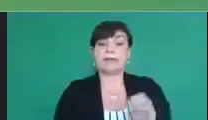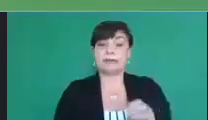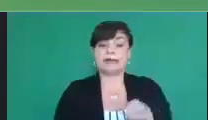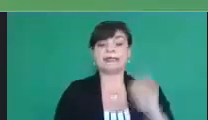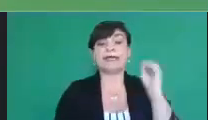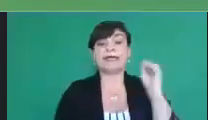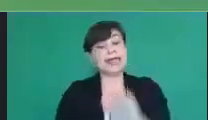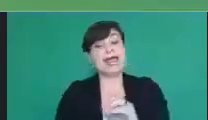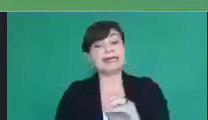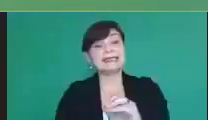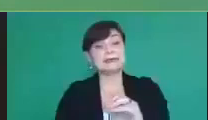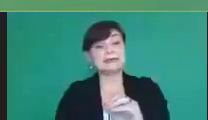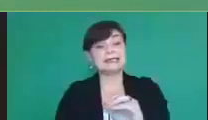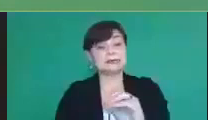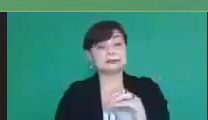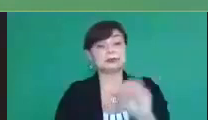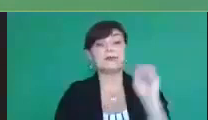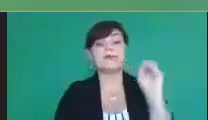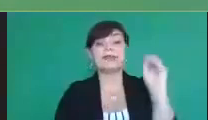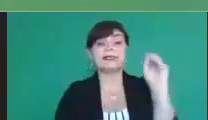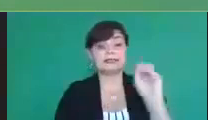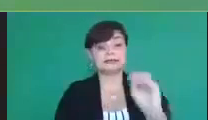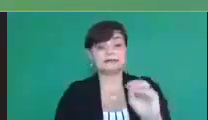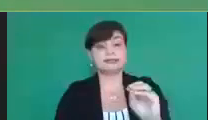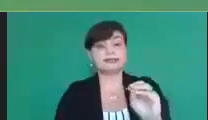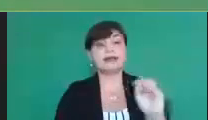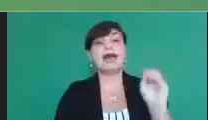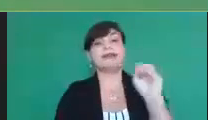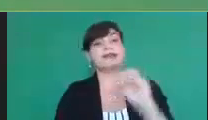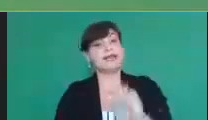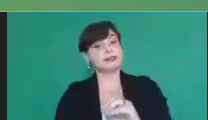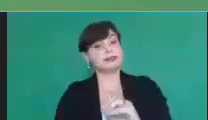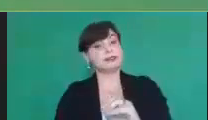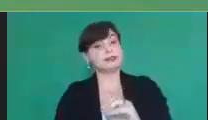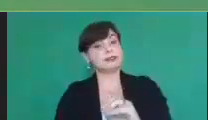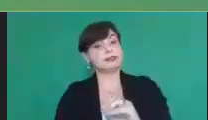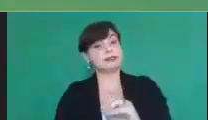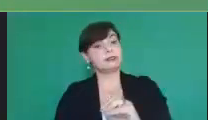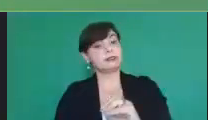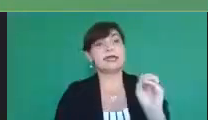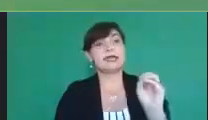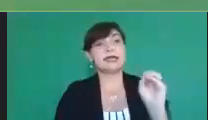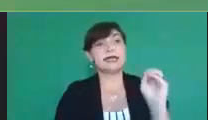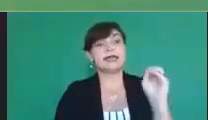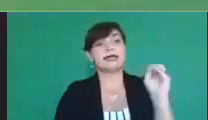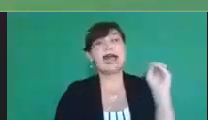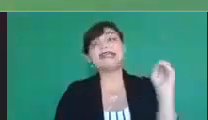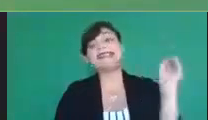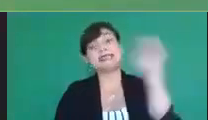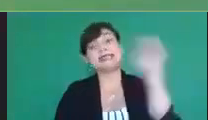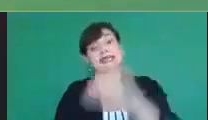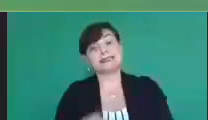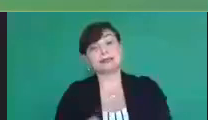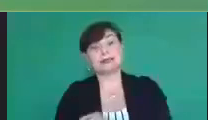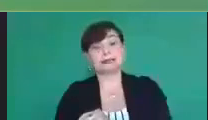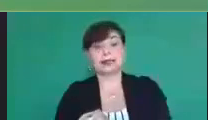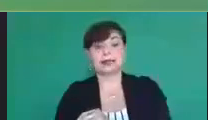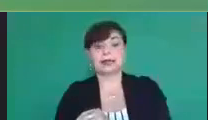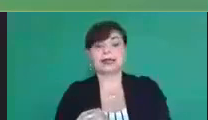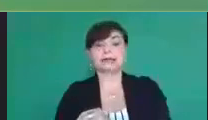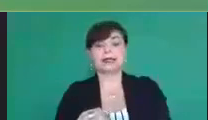pasa? Que cada establecimiento sacrifica, deshuesa y hace